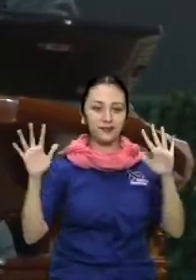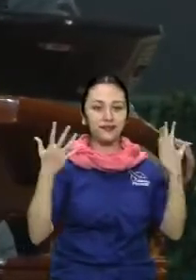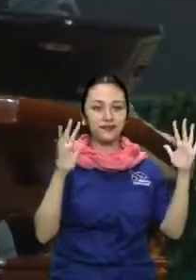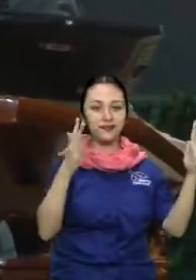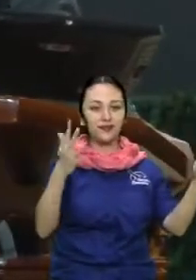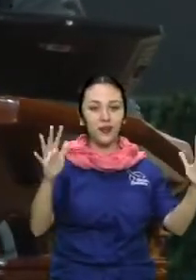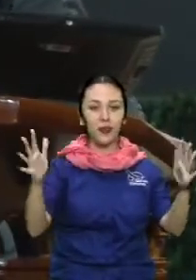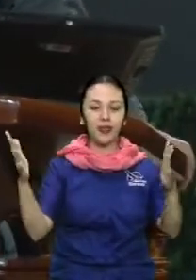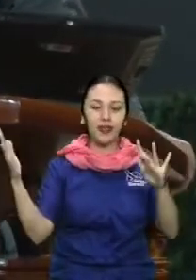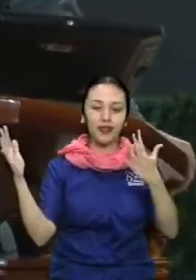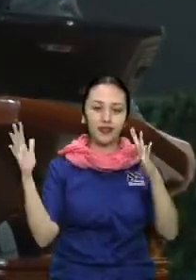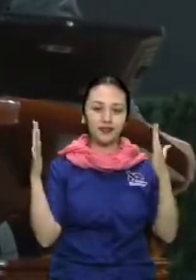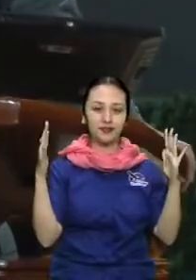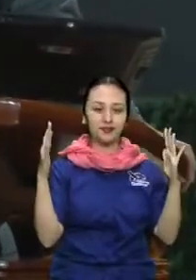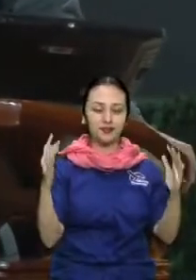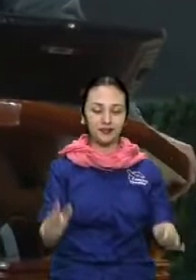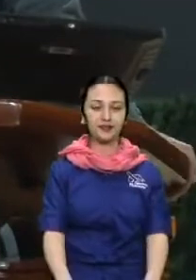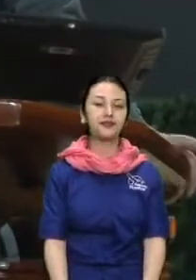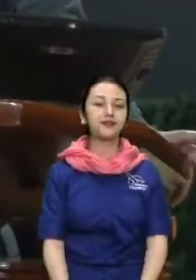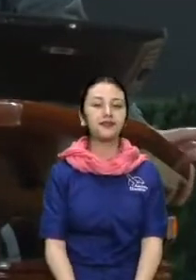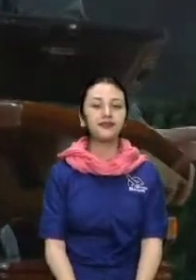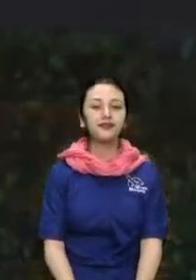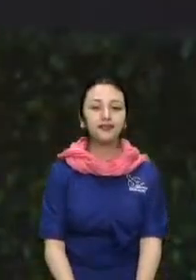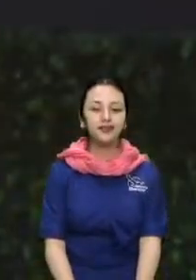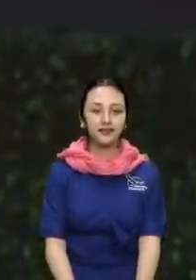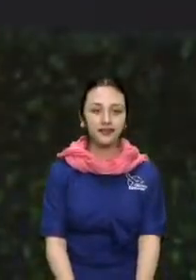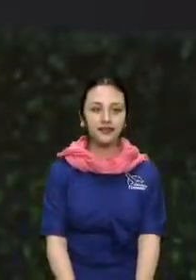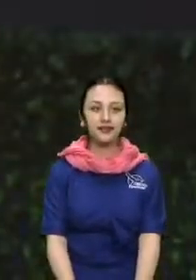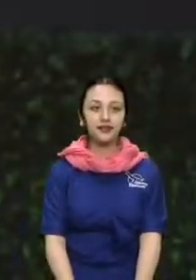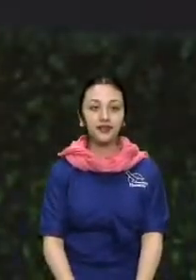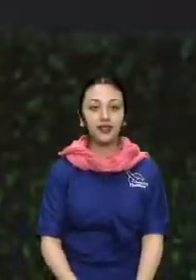déjenme bendecirlo en el nombre de Jesús.